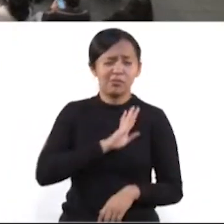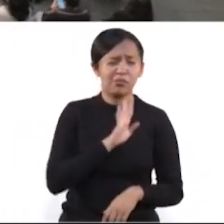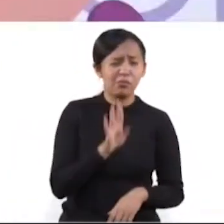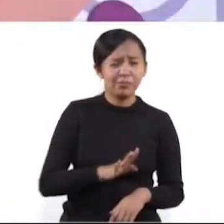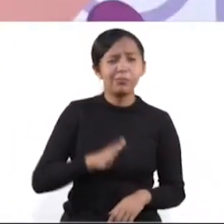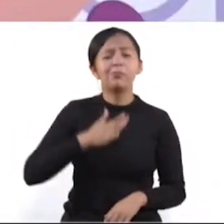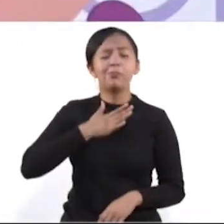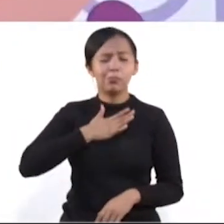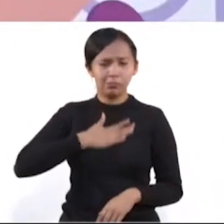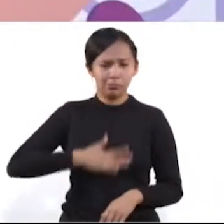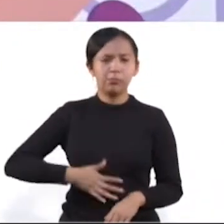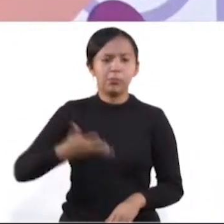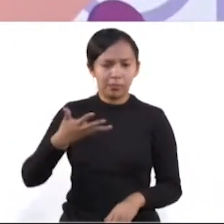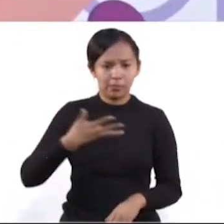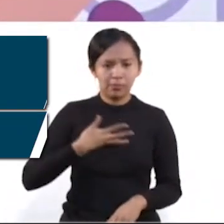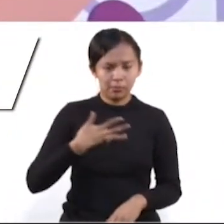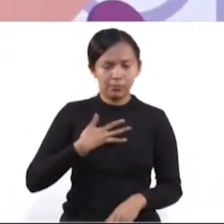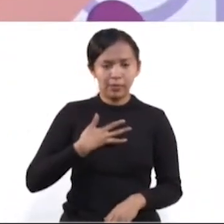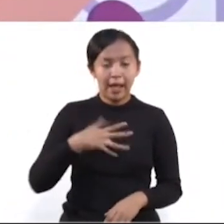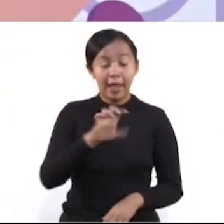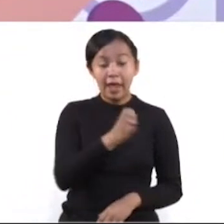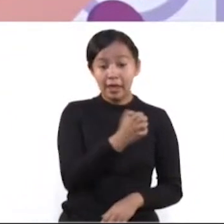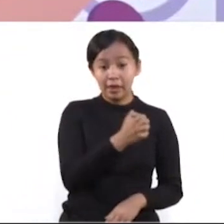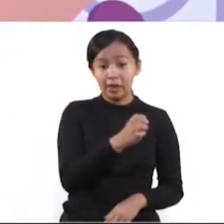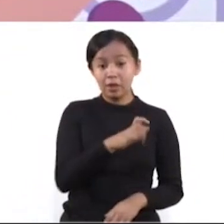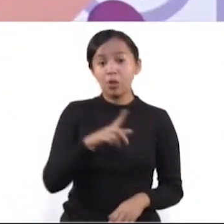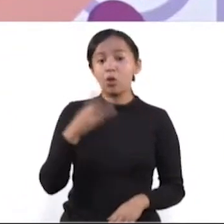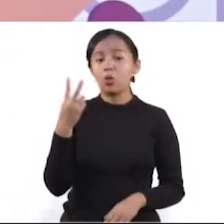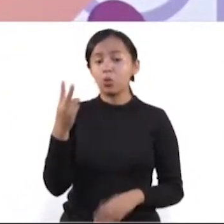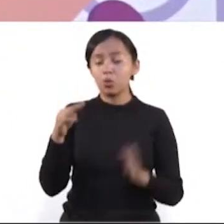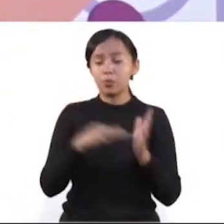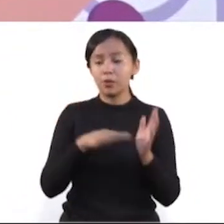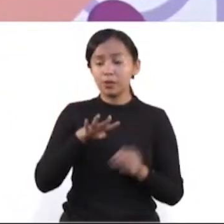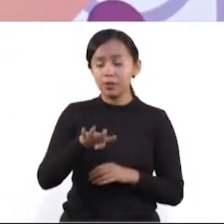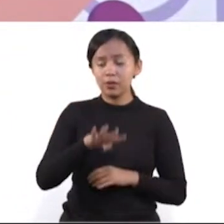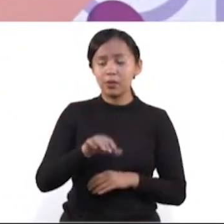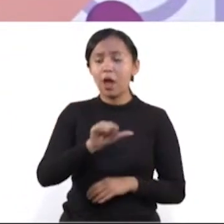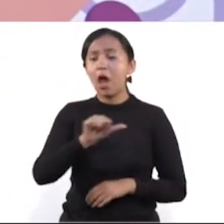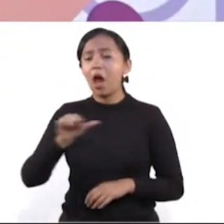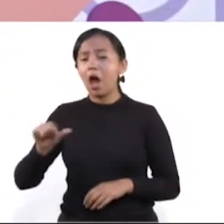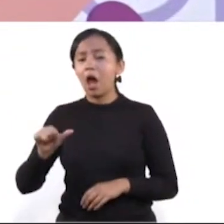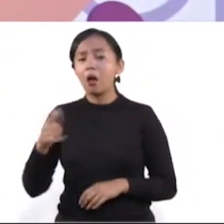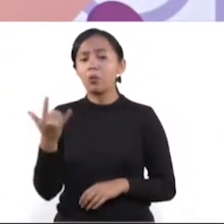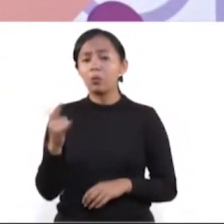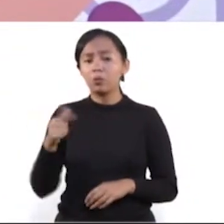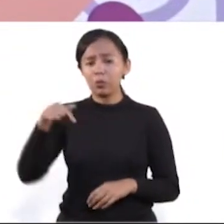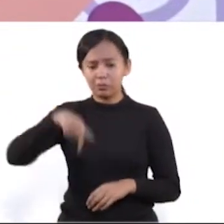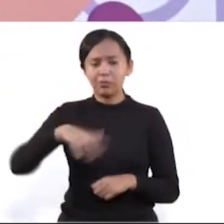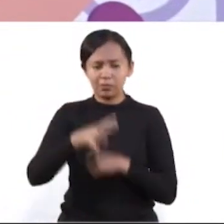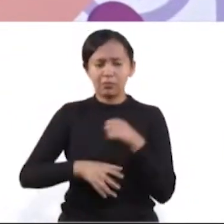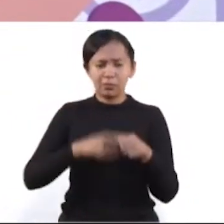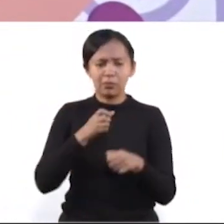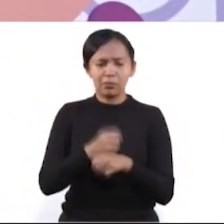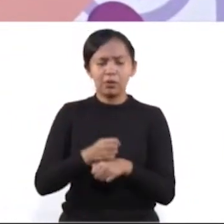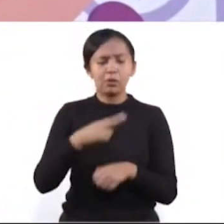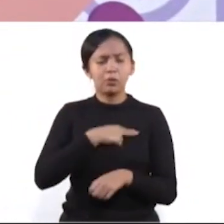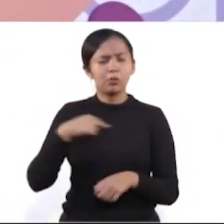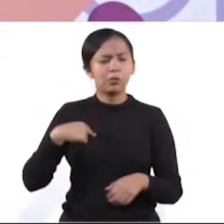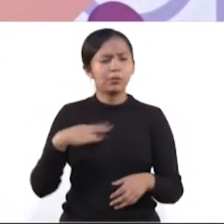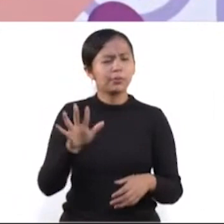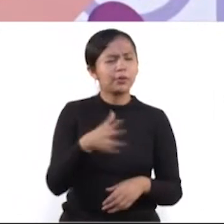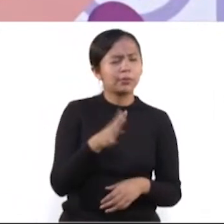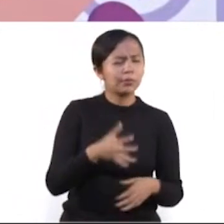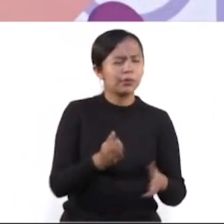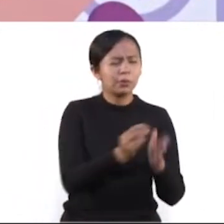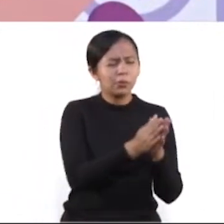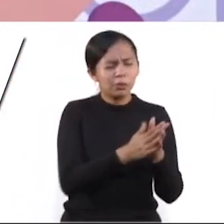de violencia a mujeres. De enero de 2019 a julio del presente año, hemos vinculado a